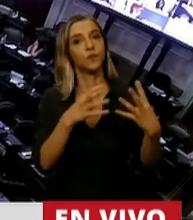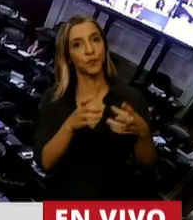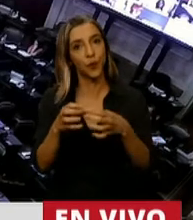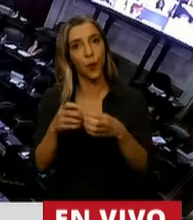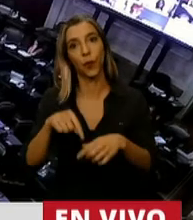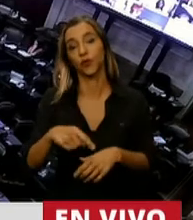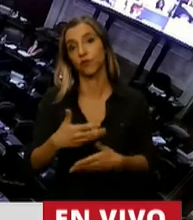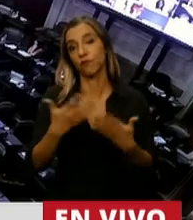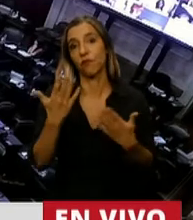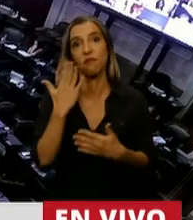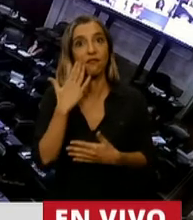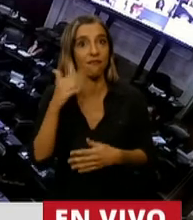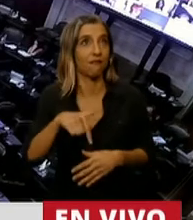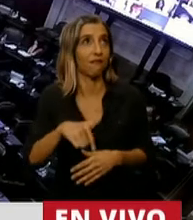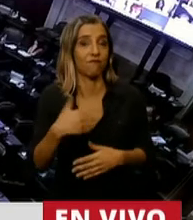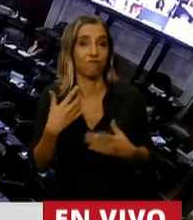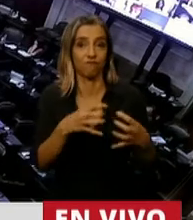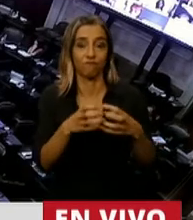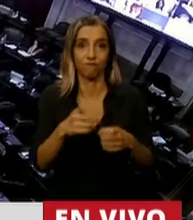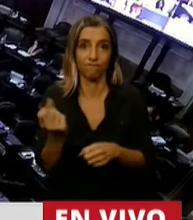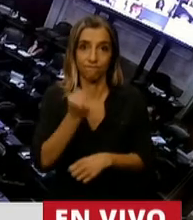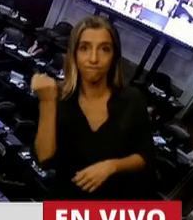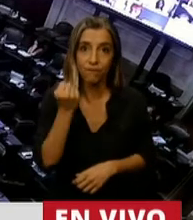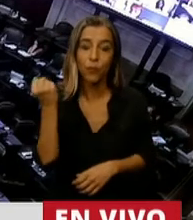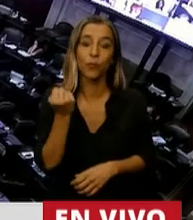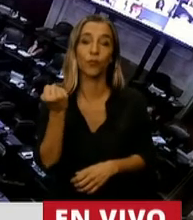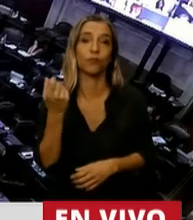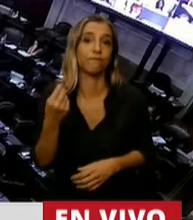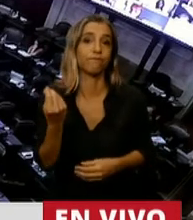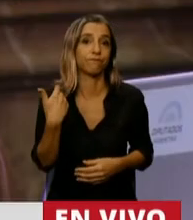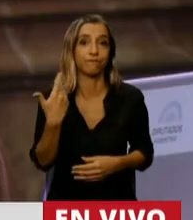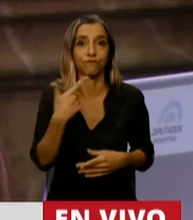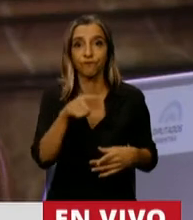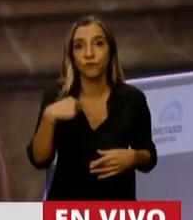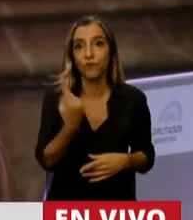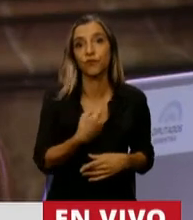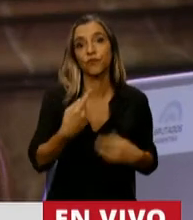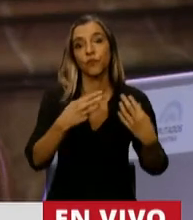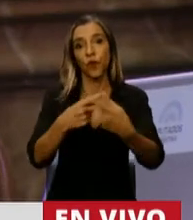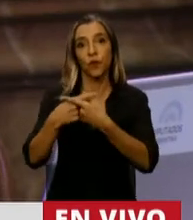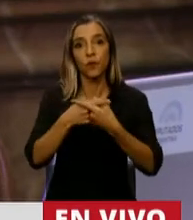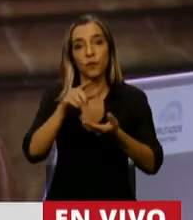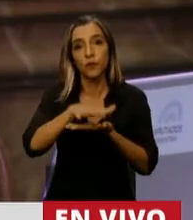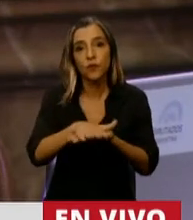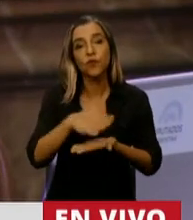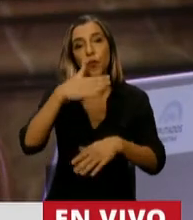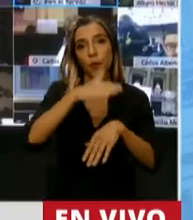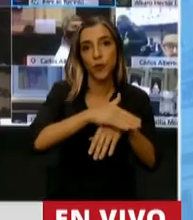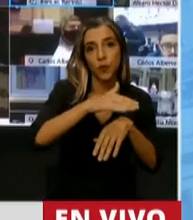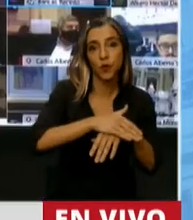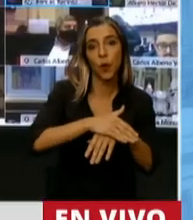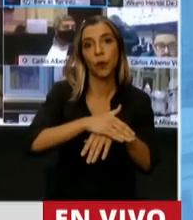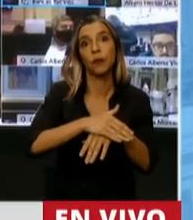más que importante para el país, discutiendo sobre responsabilidad y deuda.